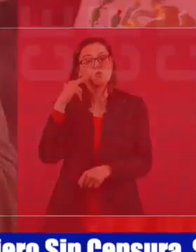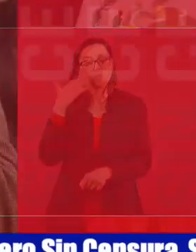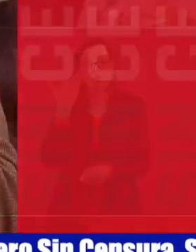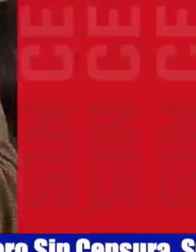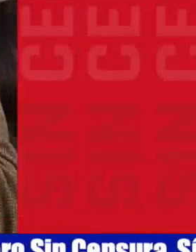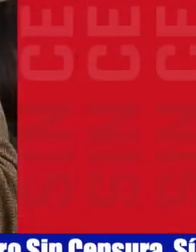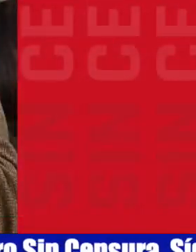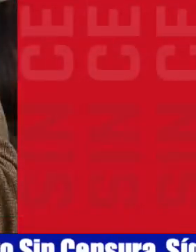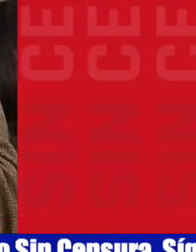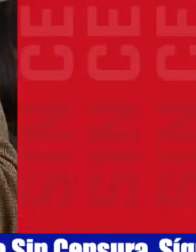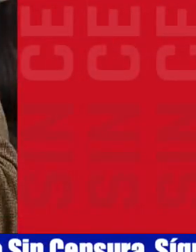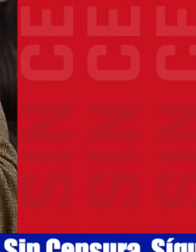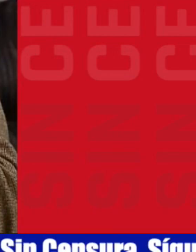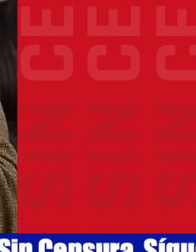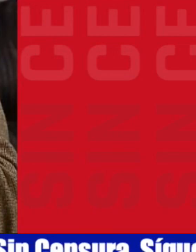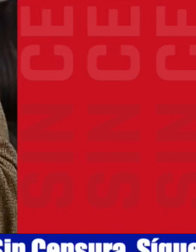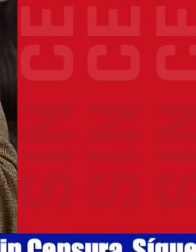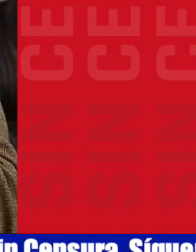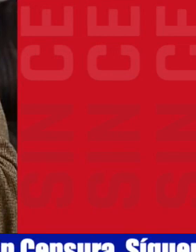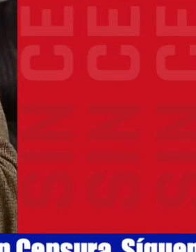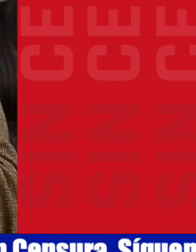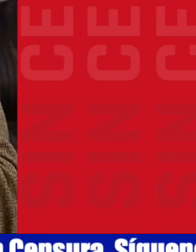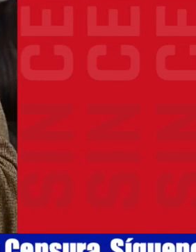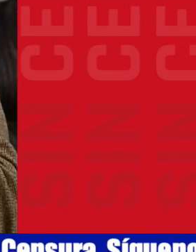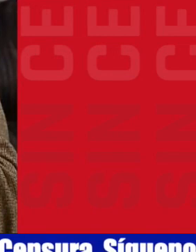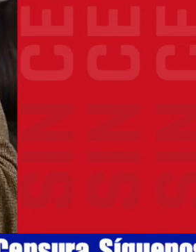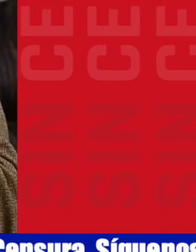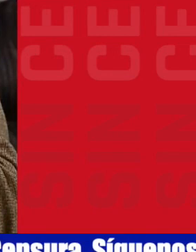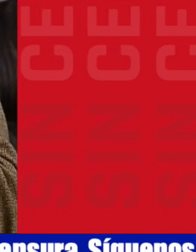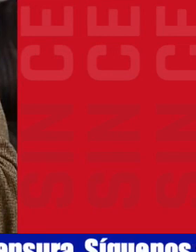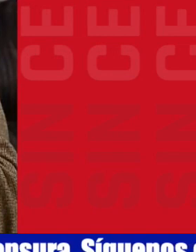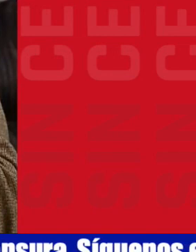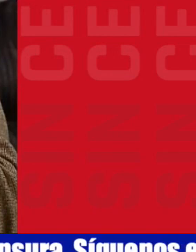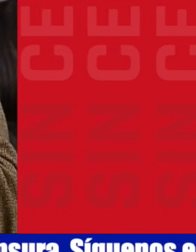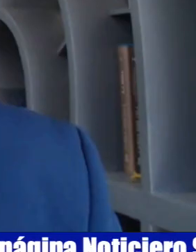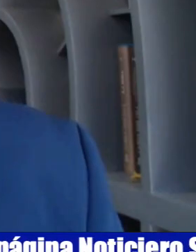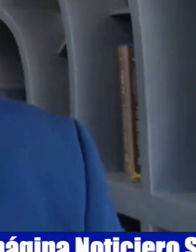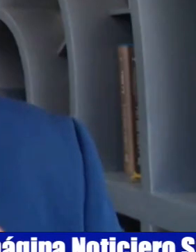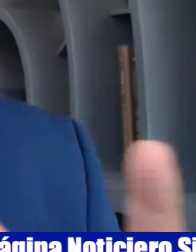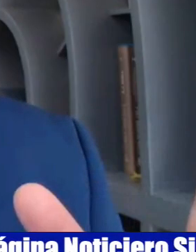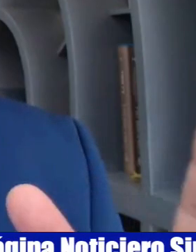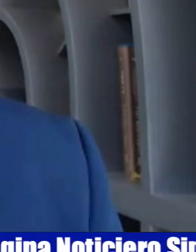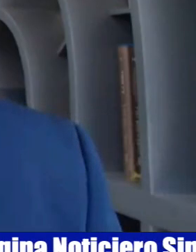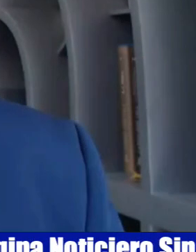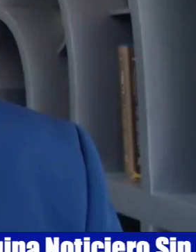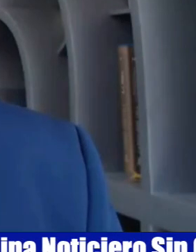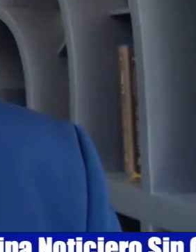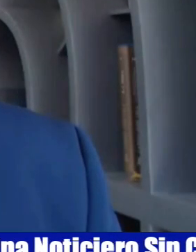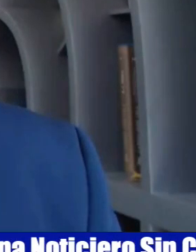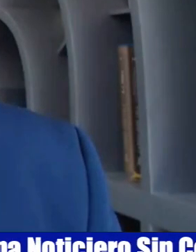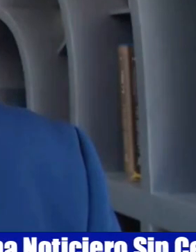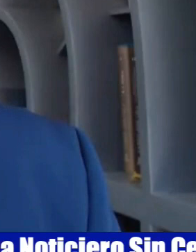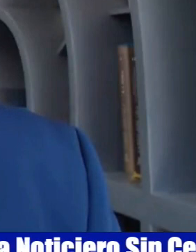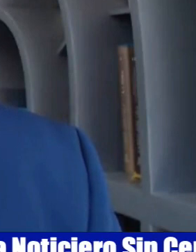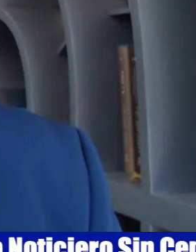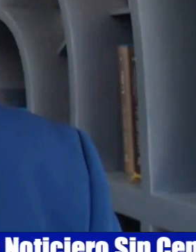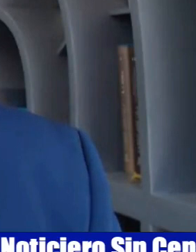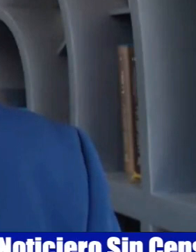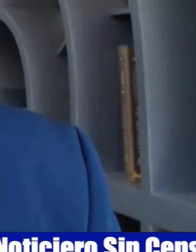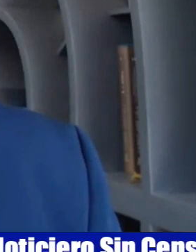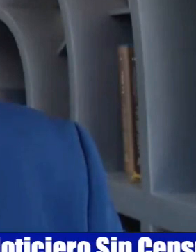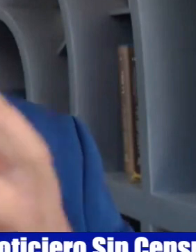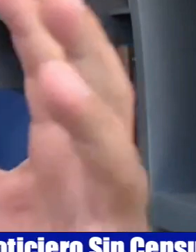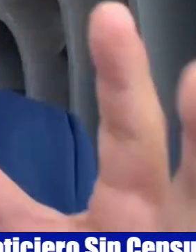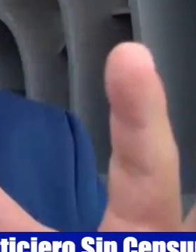del presidente López Obrador a responder de frente a todos estos cuestionamientos. Se celebra que haya este tipo de